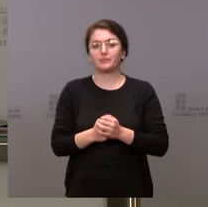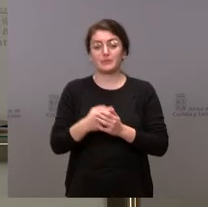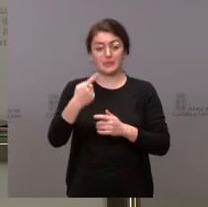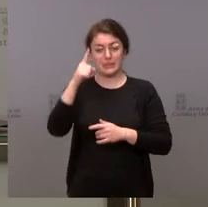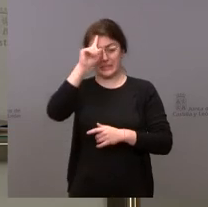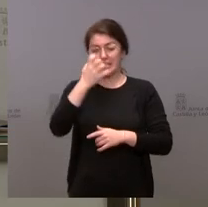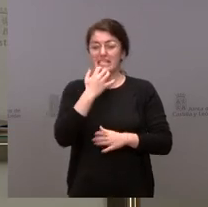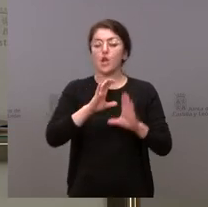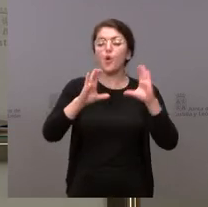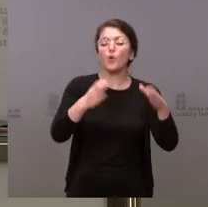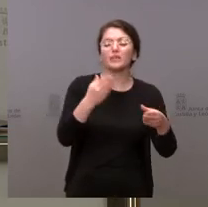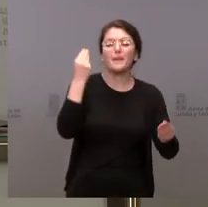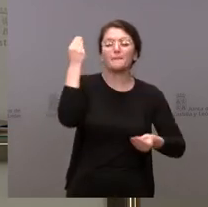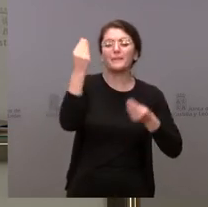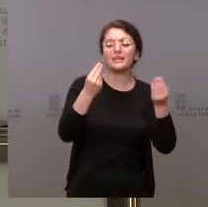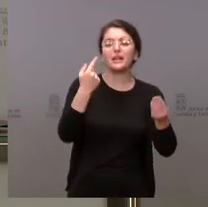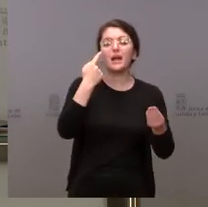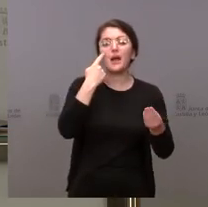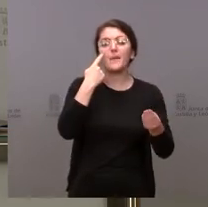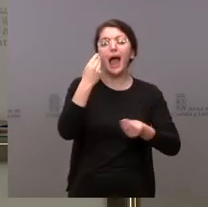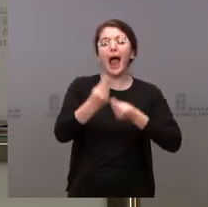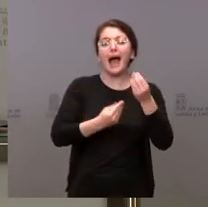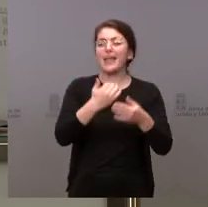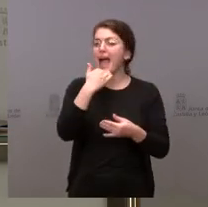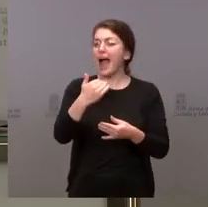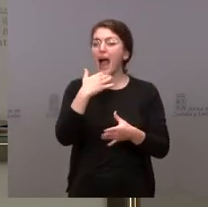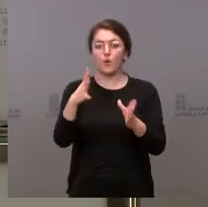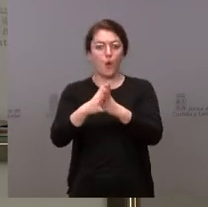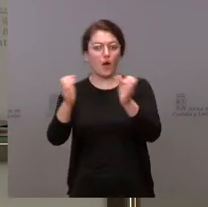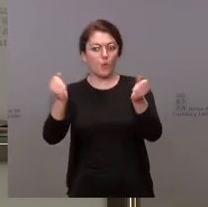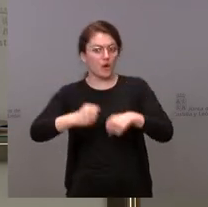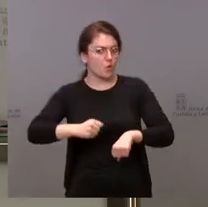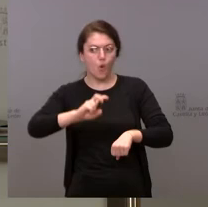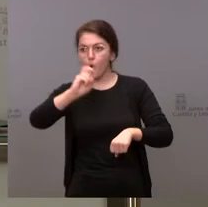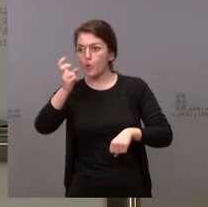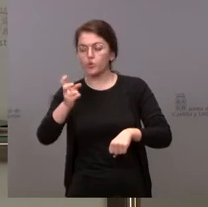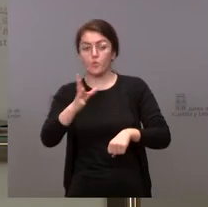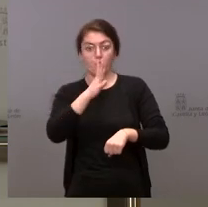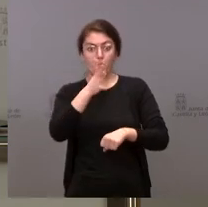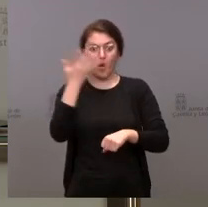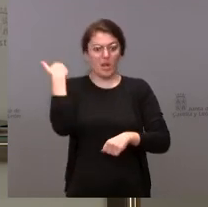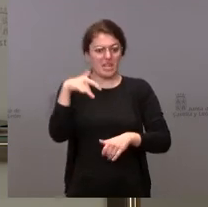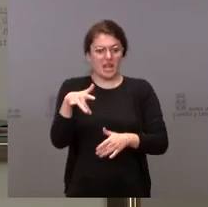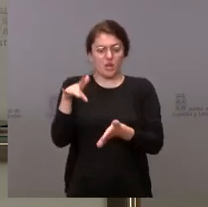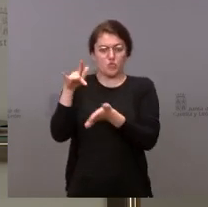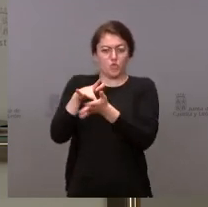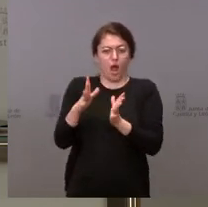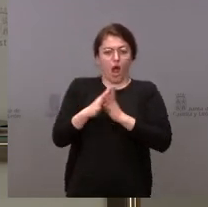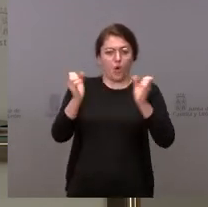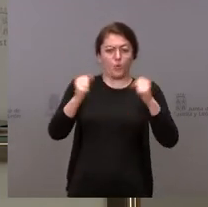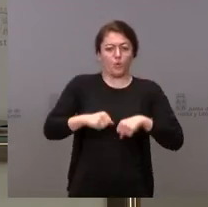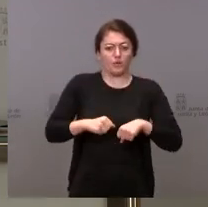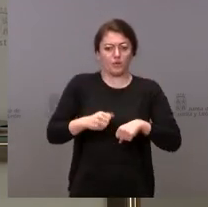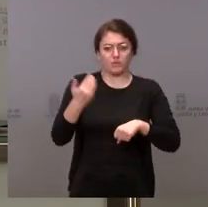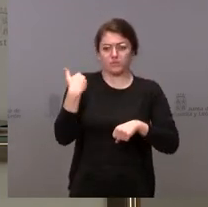se plantea recurrir a algún otro tipo de acuerdo que se haya producido el mismo sentido porque acuerdos ha habido en los que no había cantidades